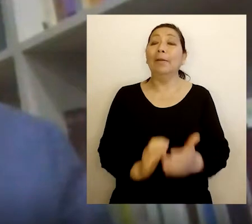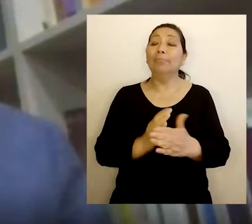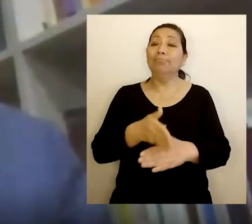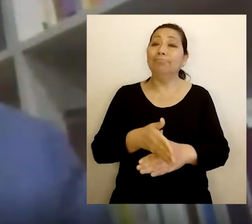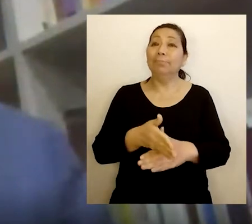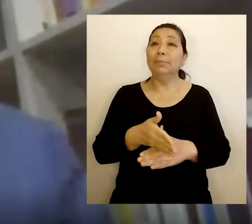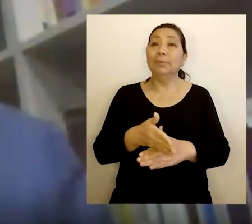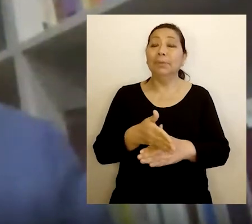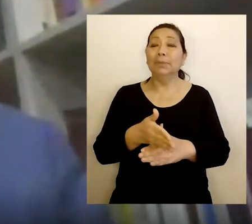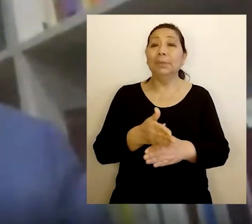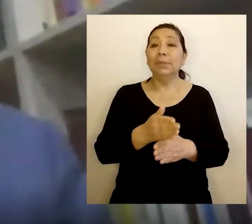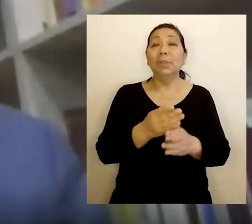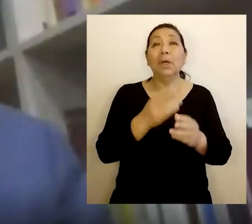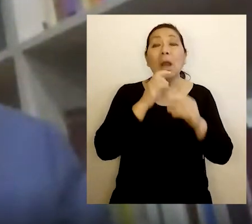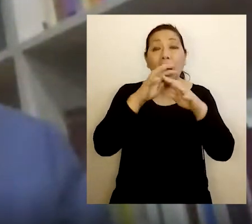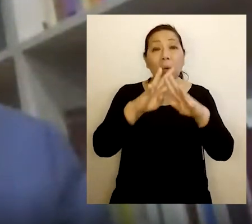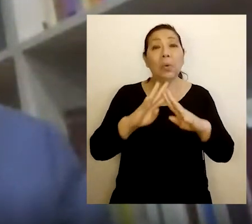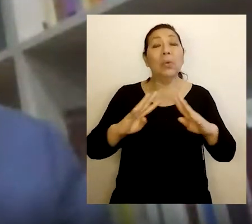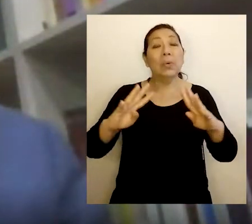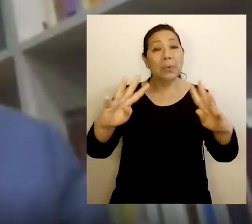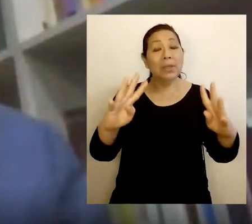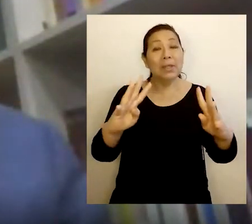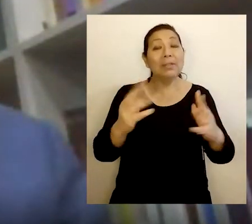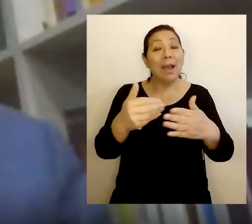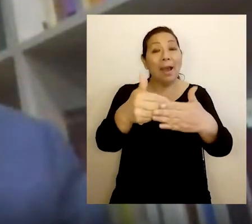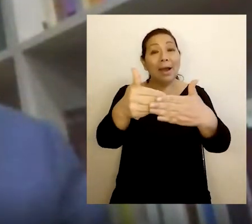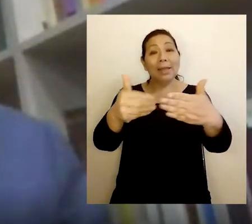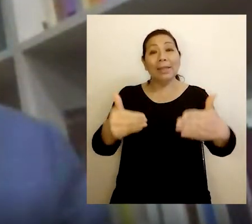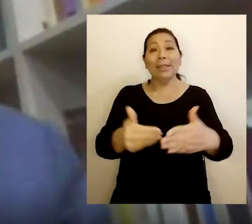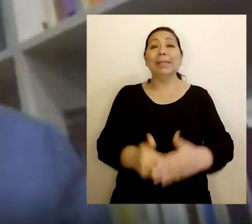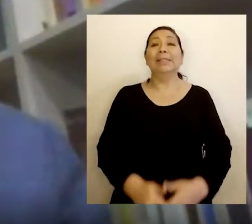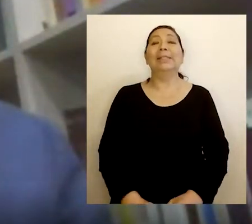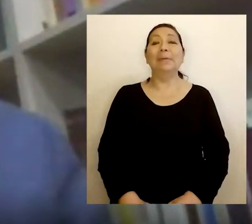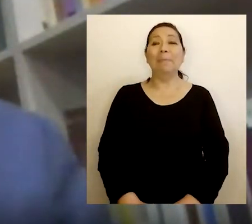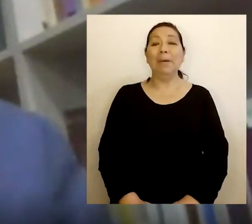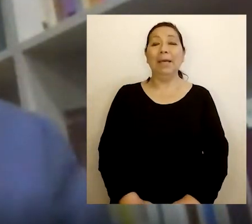de una audiencia de terminación anticipada, ¿okay? Donde